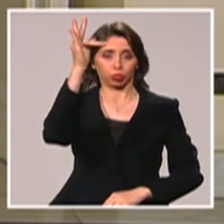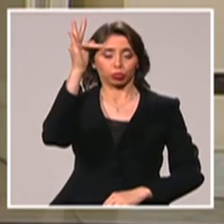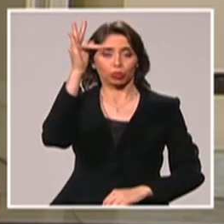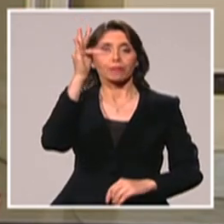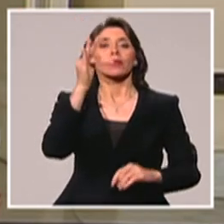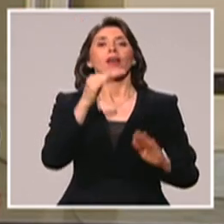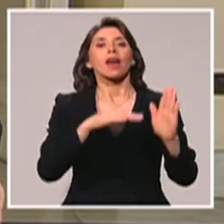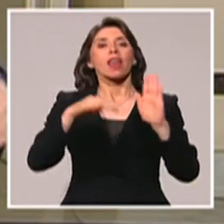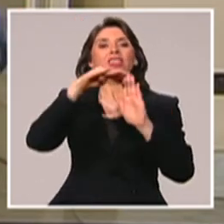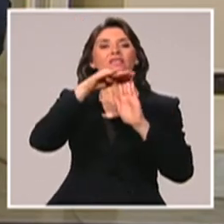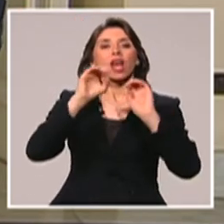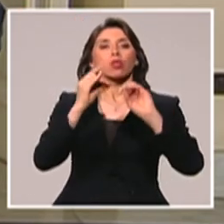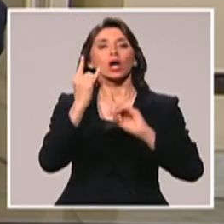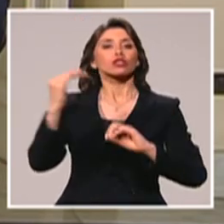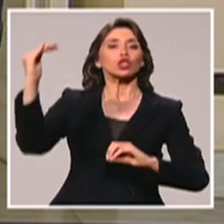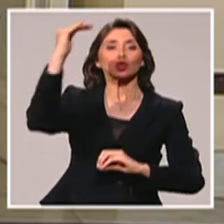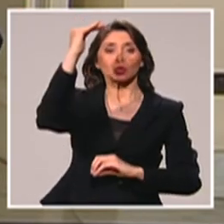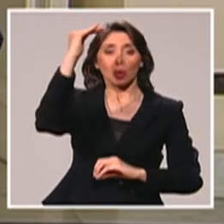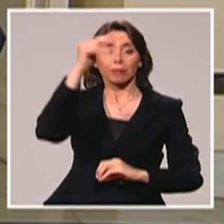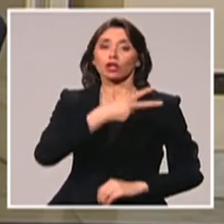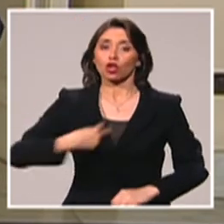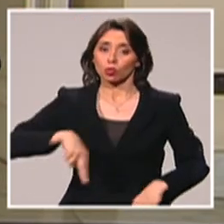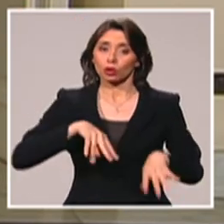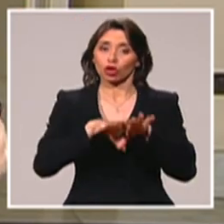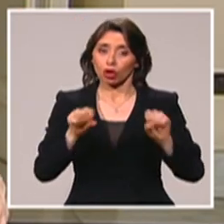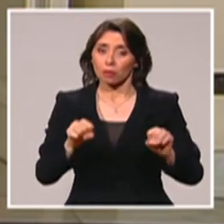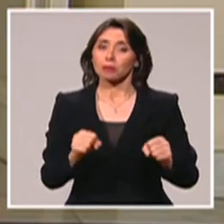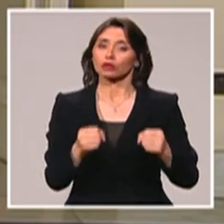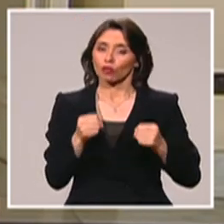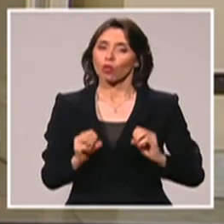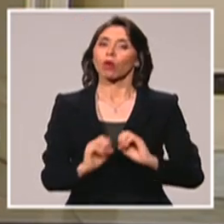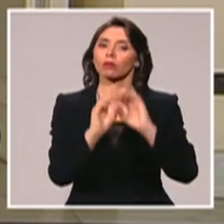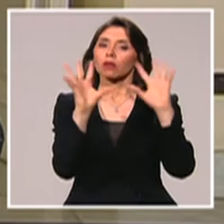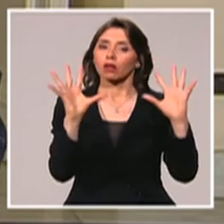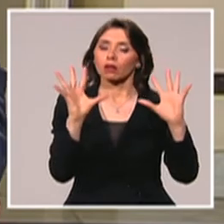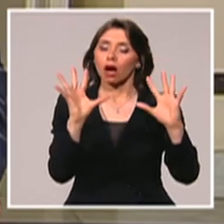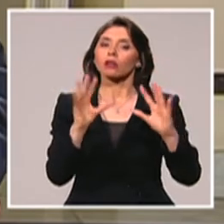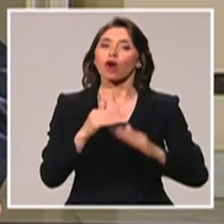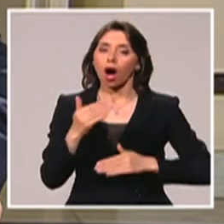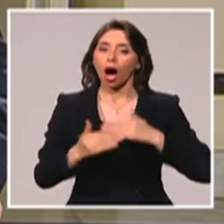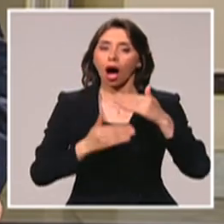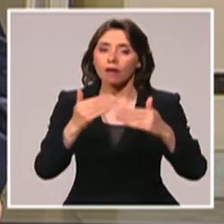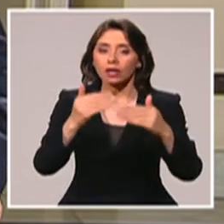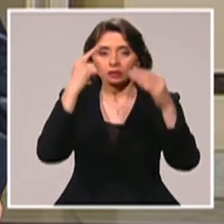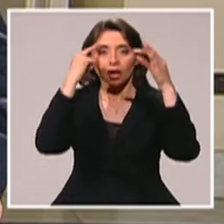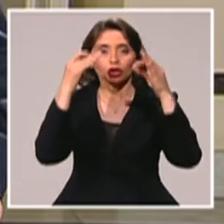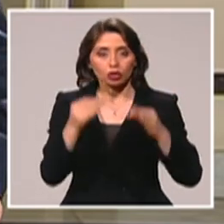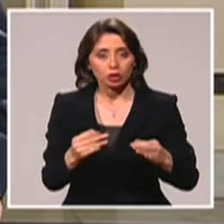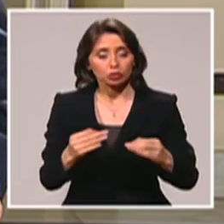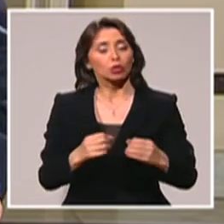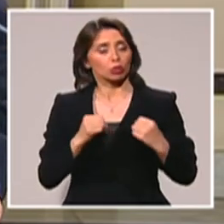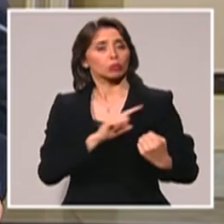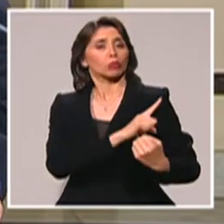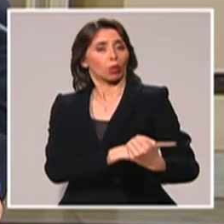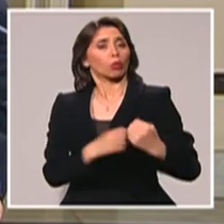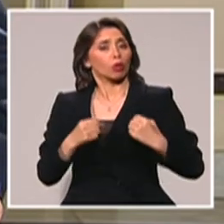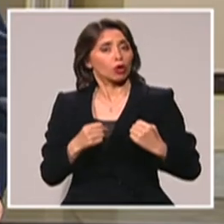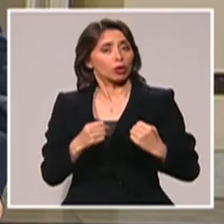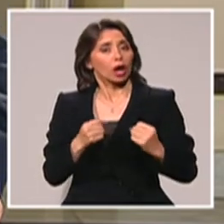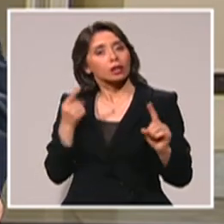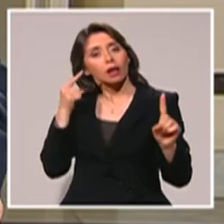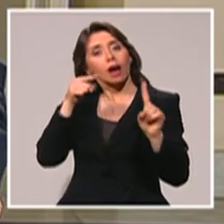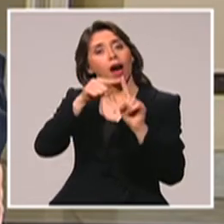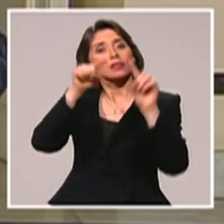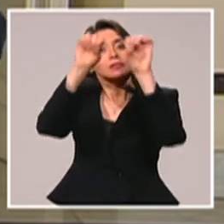superior nuestro compromiso es fuerte y claro avanzar con decisión y coraje hacia un sistema